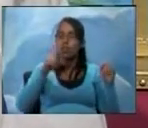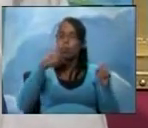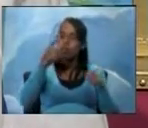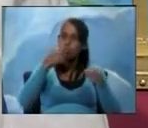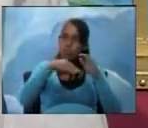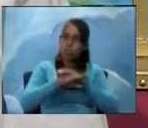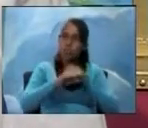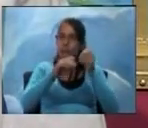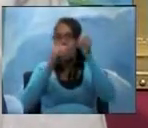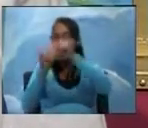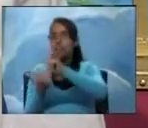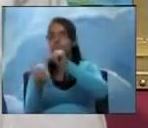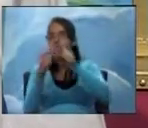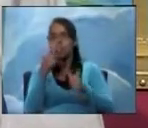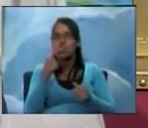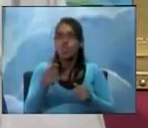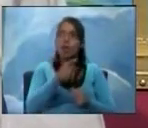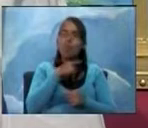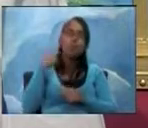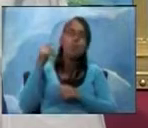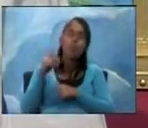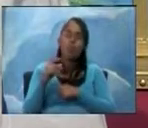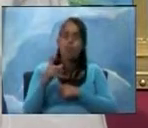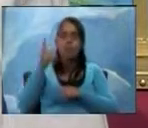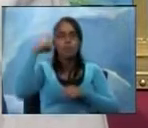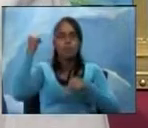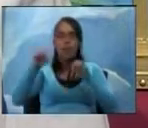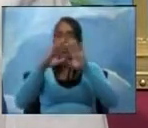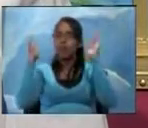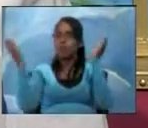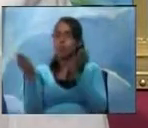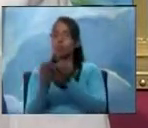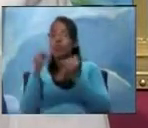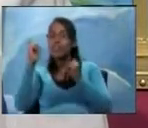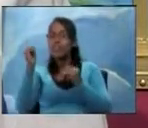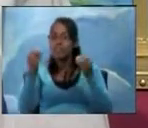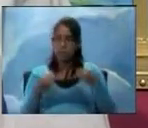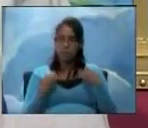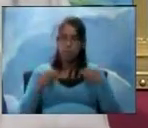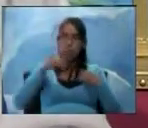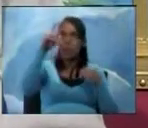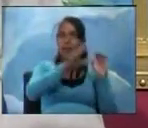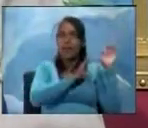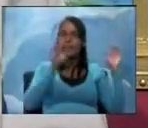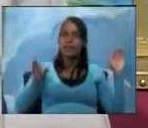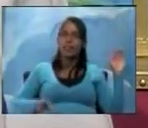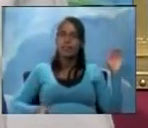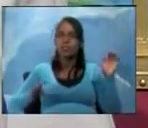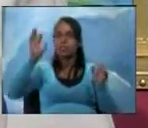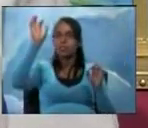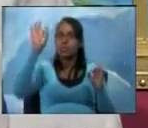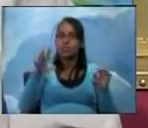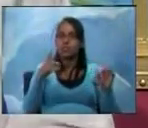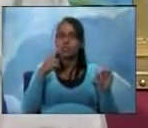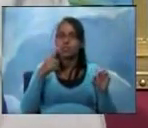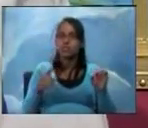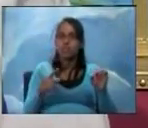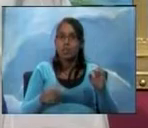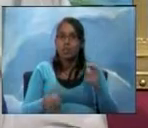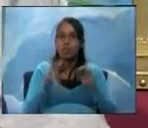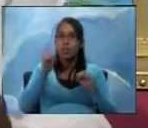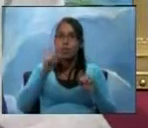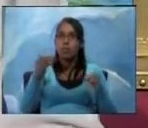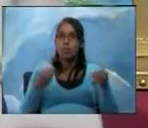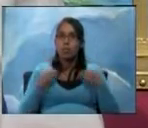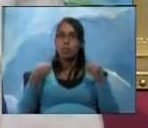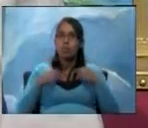aguas, uno dice, muero para el mundo y vivo para Cristo. El apóstol Pablo dijo, mas no vivo yo,